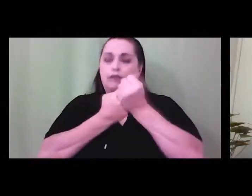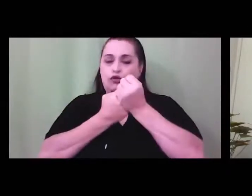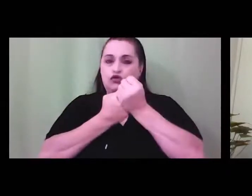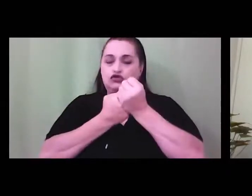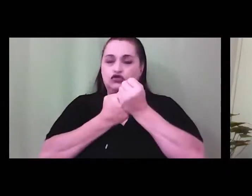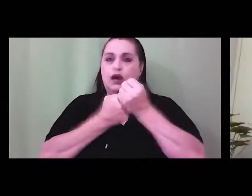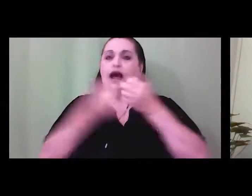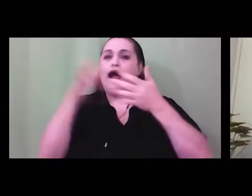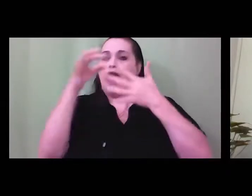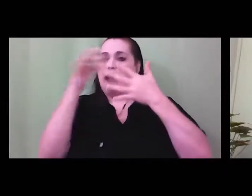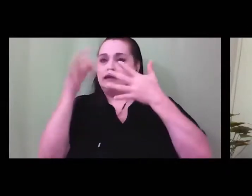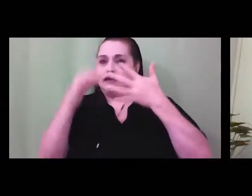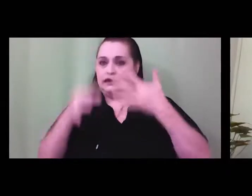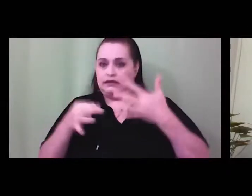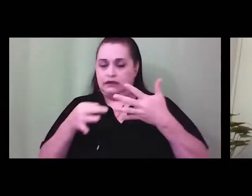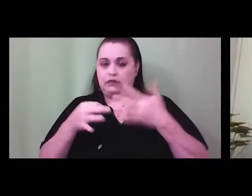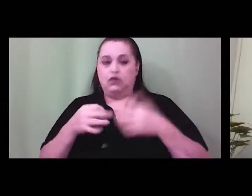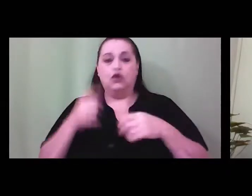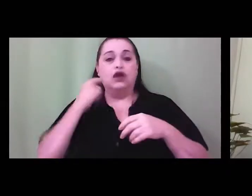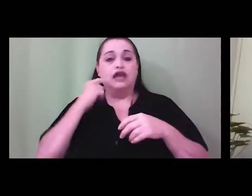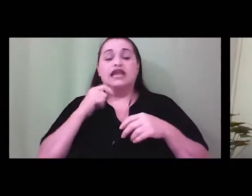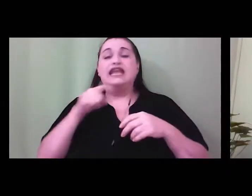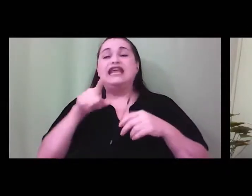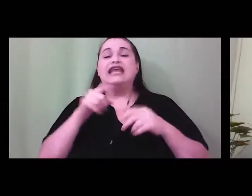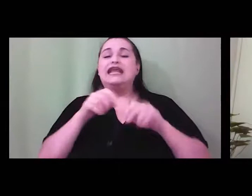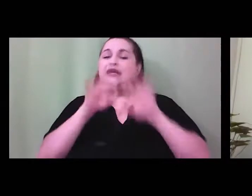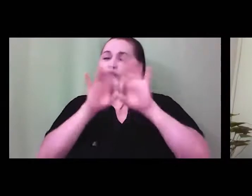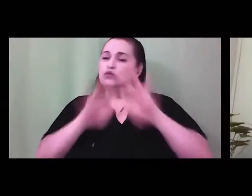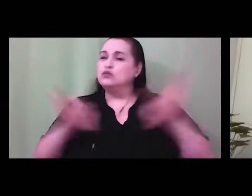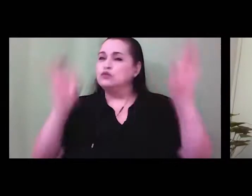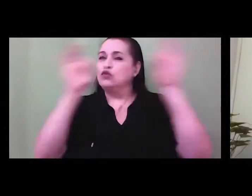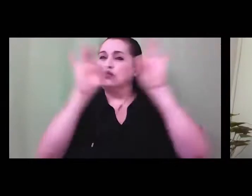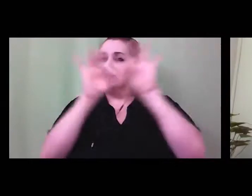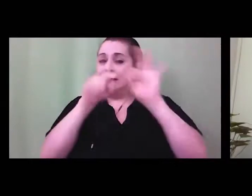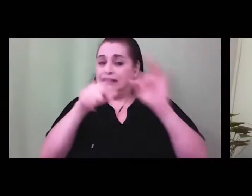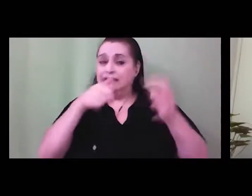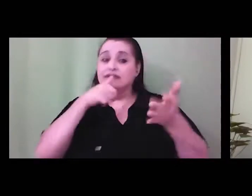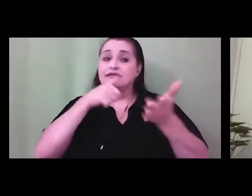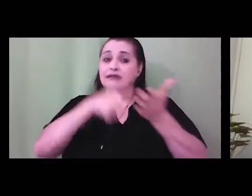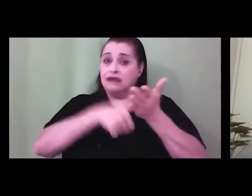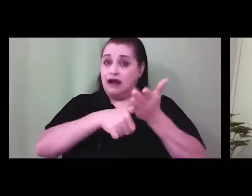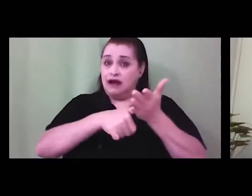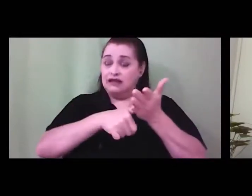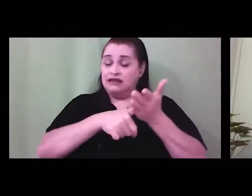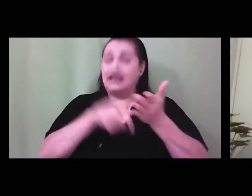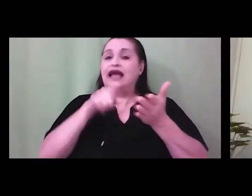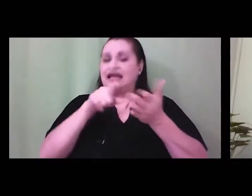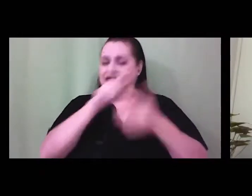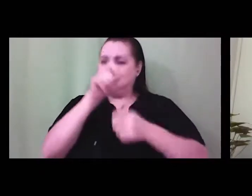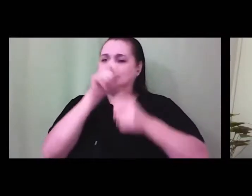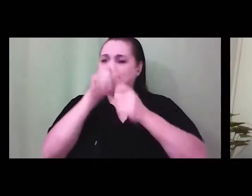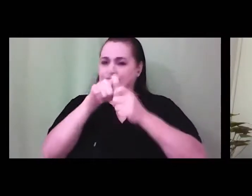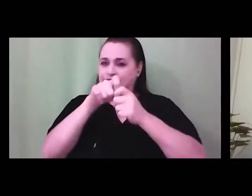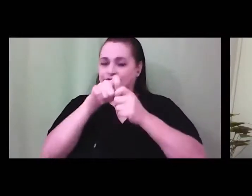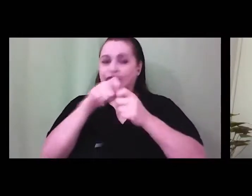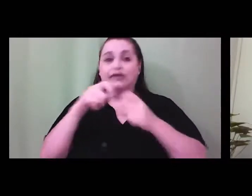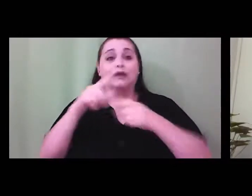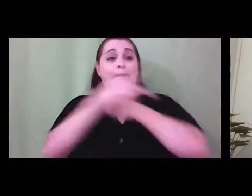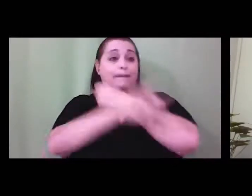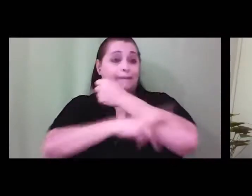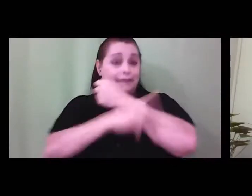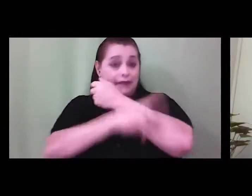alternativo. Y la columna vertebral de este manifiesto es precisamente que los